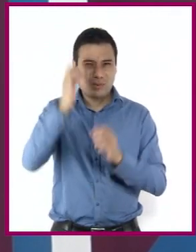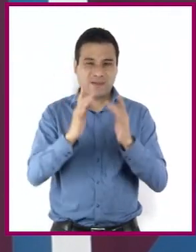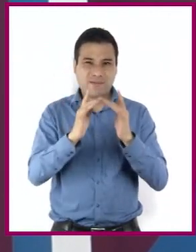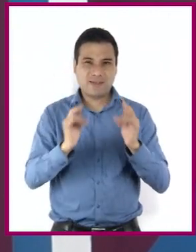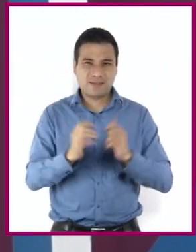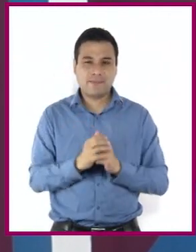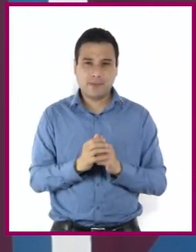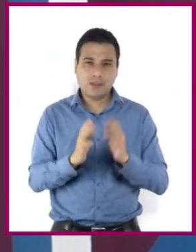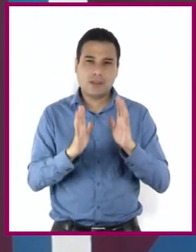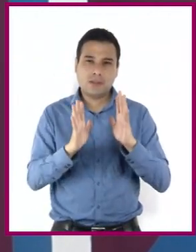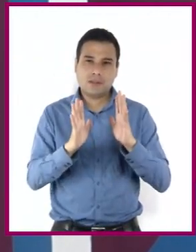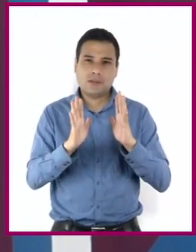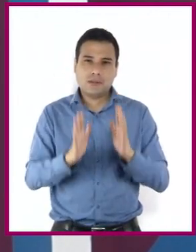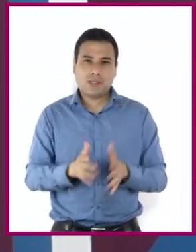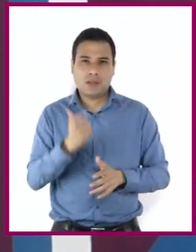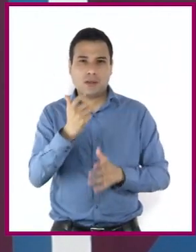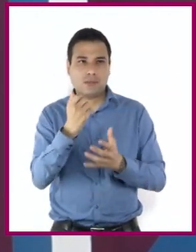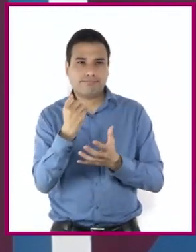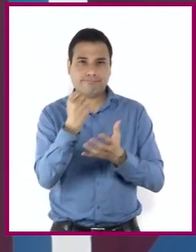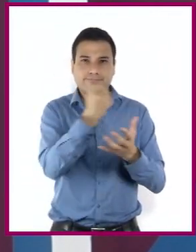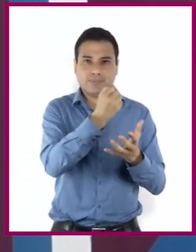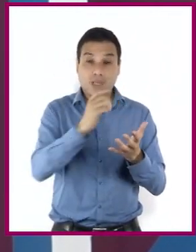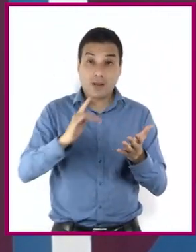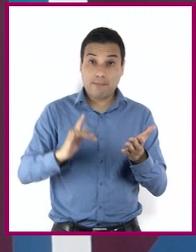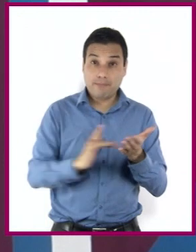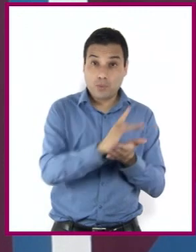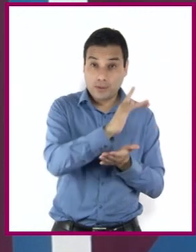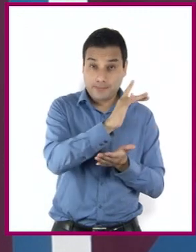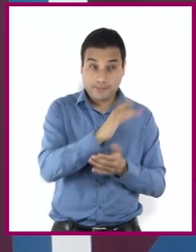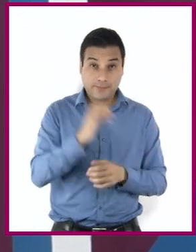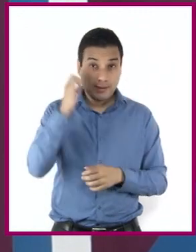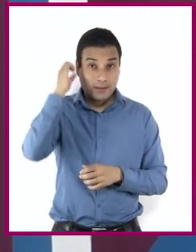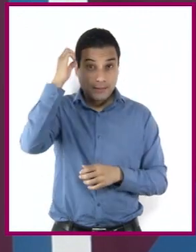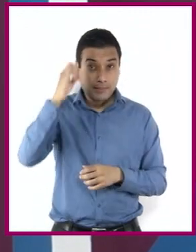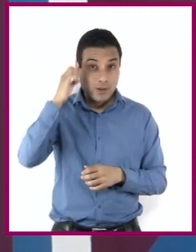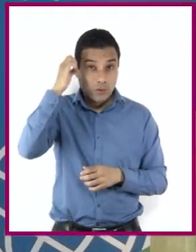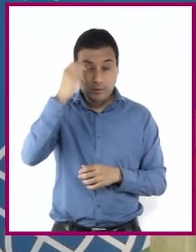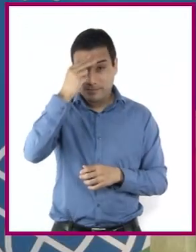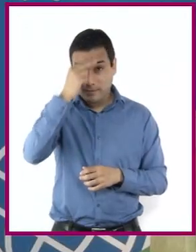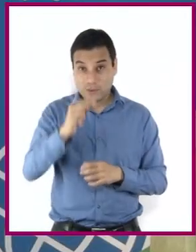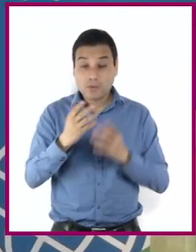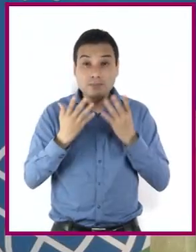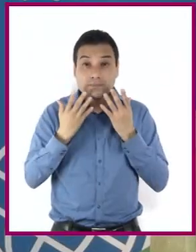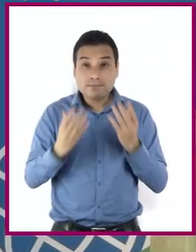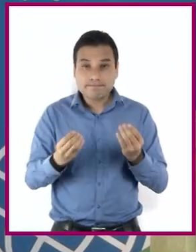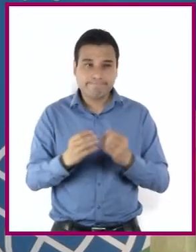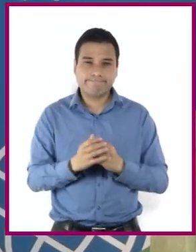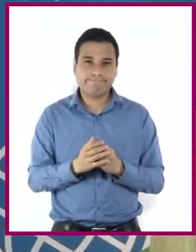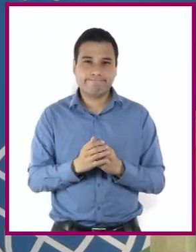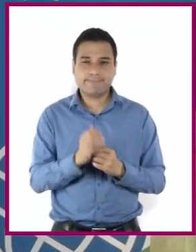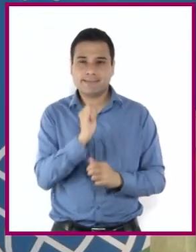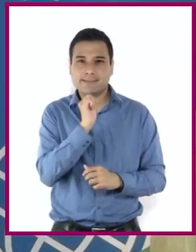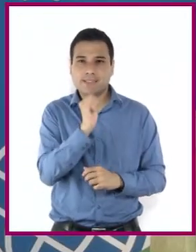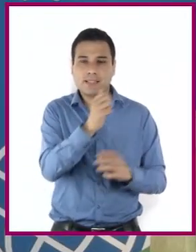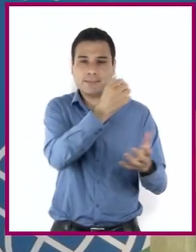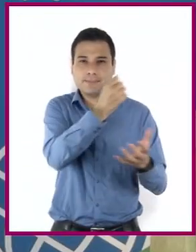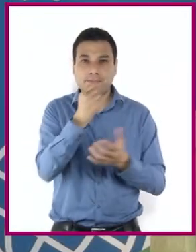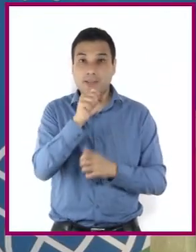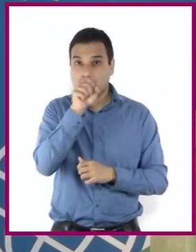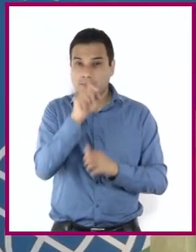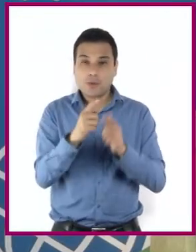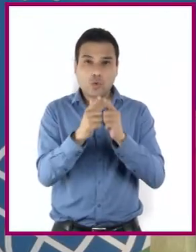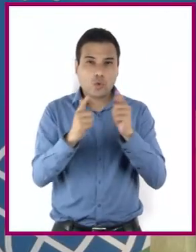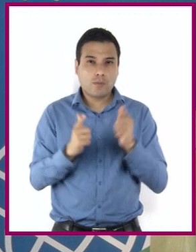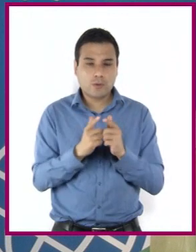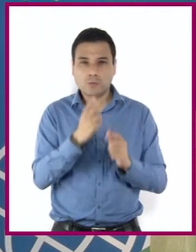retira el apoyo económico y militar al entonces emperador de México, Además, los conservadores se